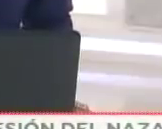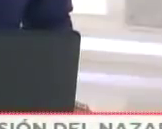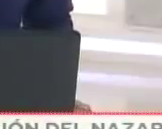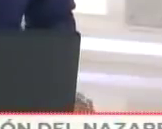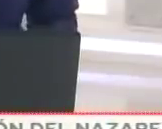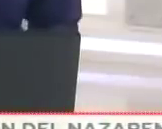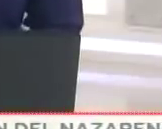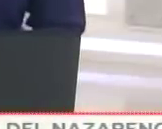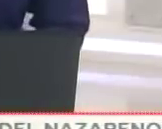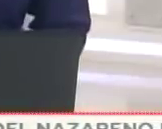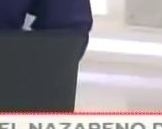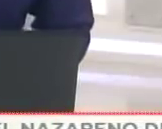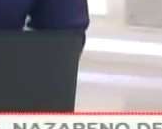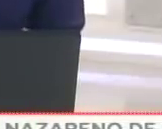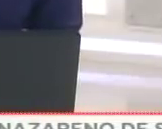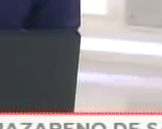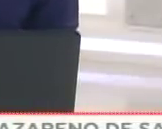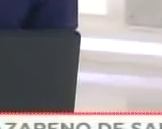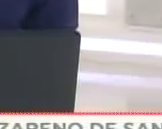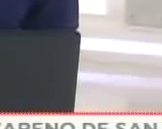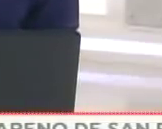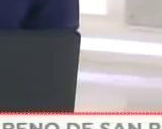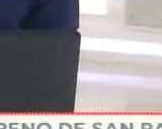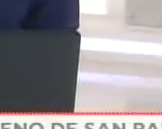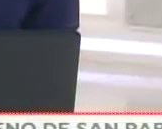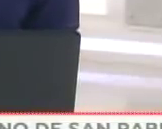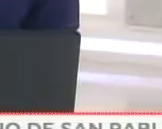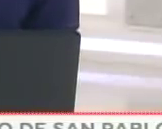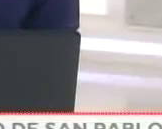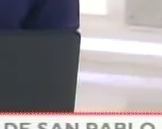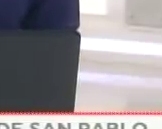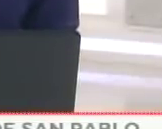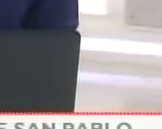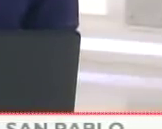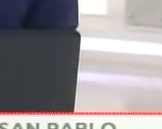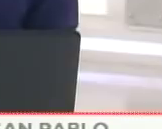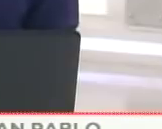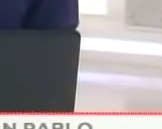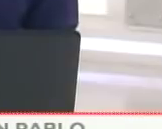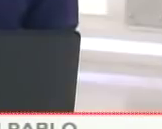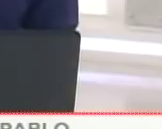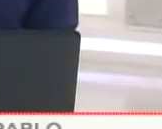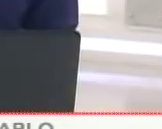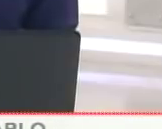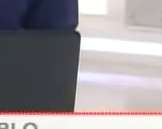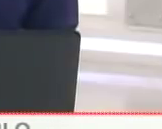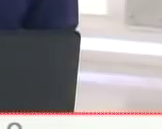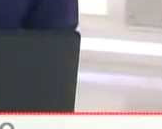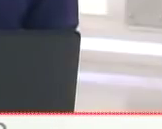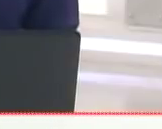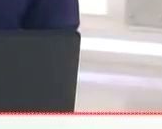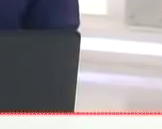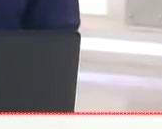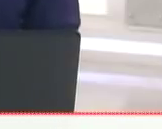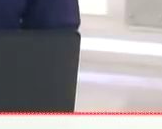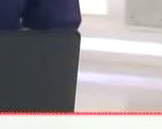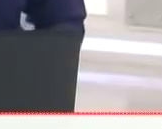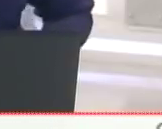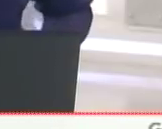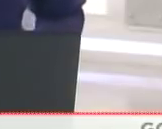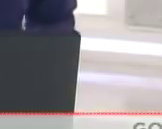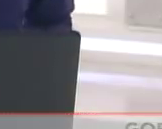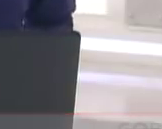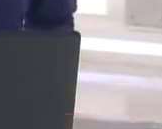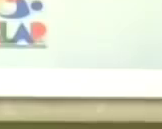Bienvenidos al presente contacto en directo. De inmediato nos trasladamos al centro de empaquetado de alimentos de los productos de los comités locales de abastecimiento y producción. Veamos.